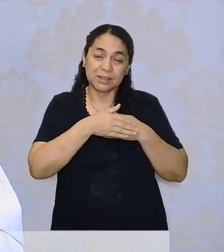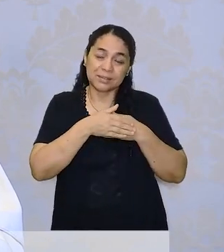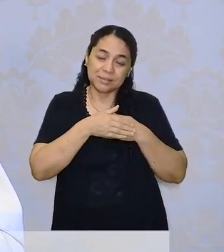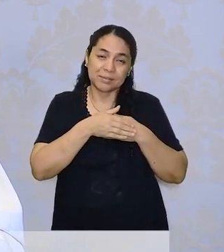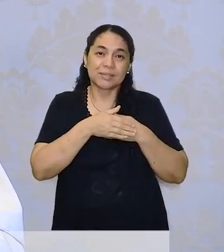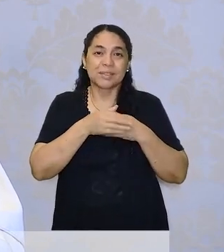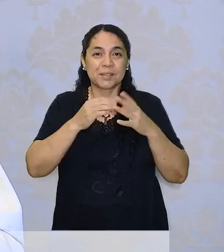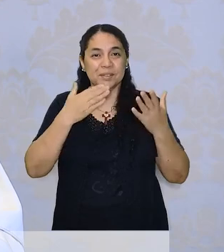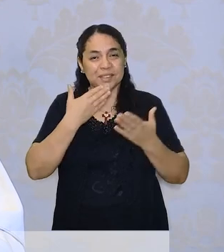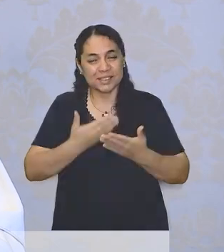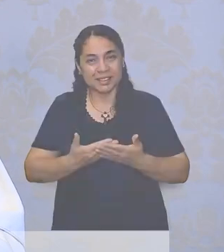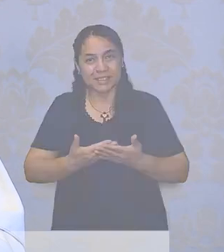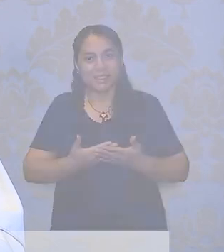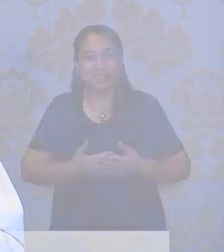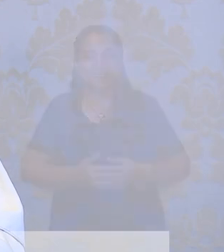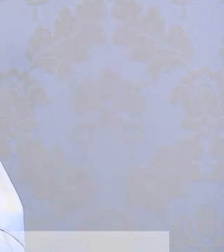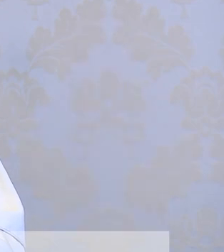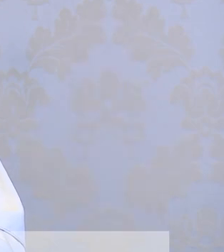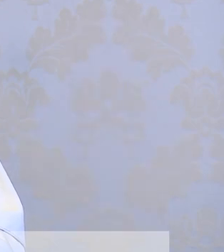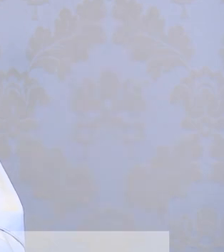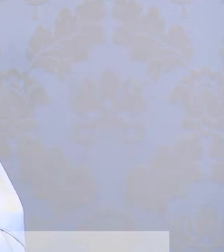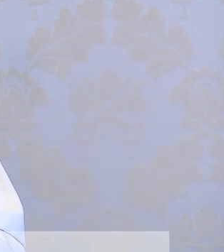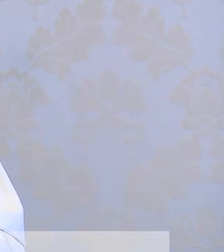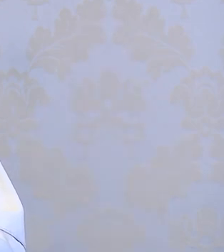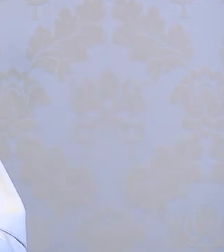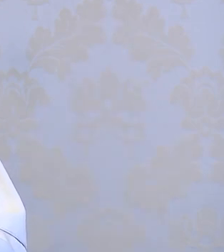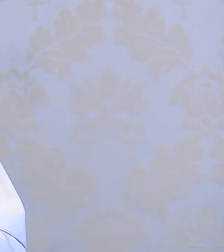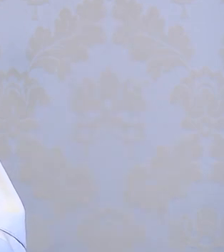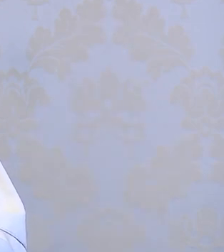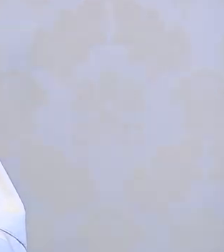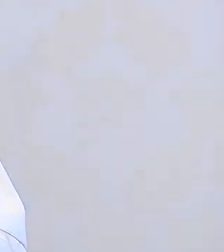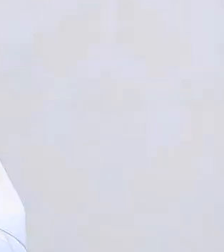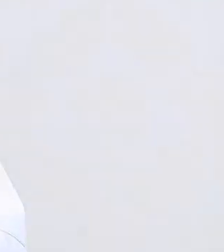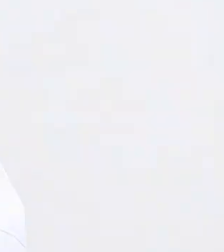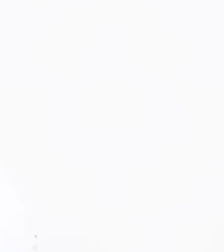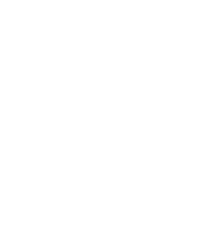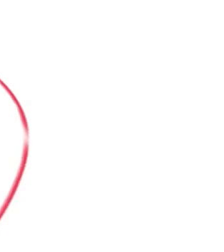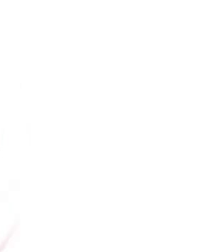del Quinché los cubra con su manto. Muchas gracias.